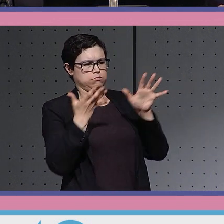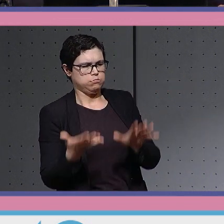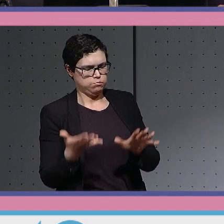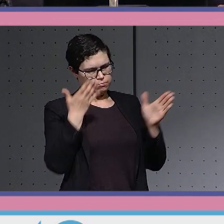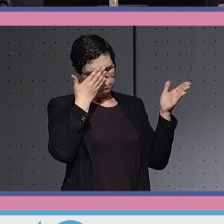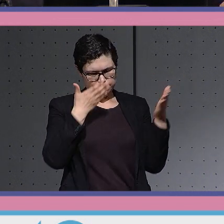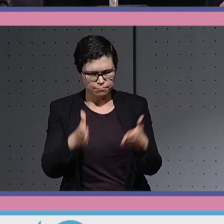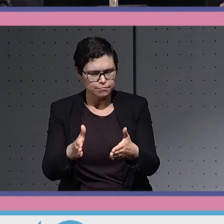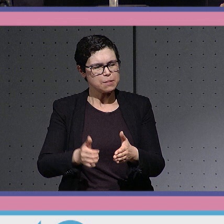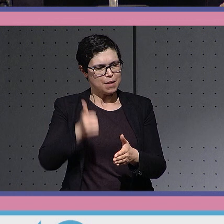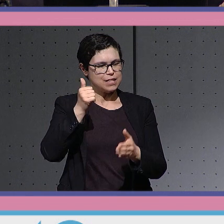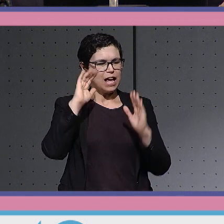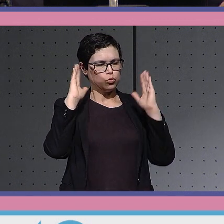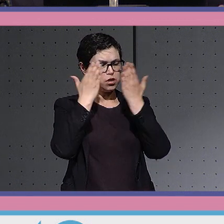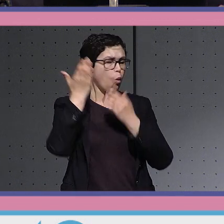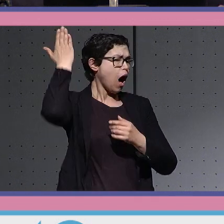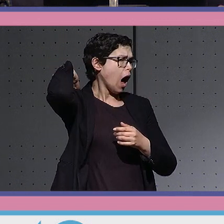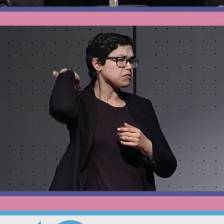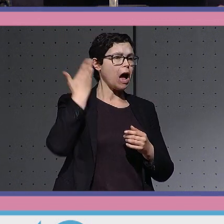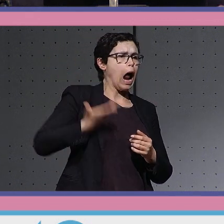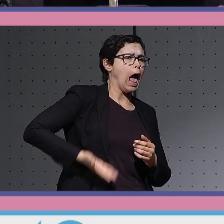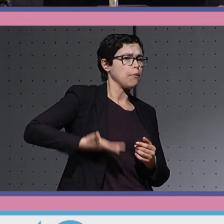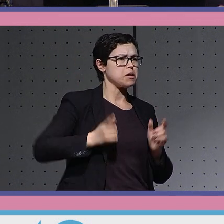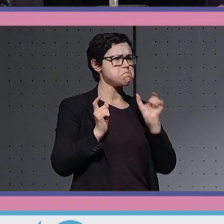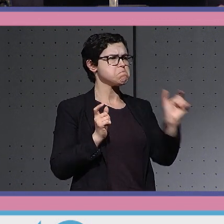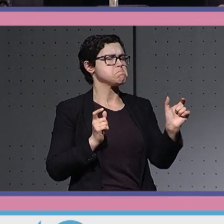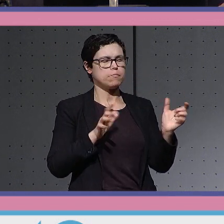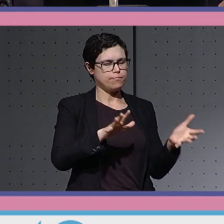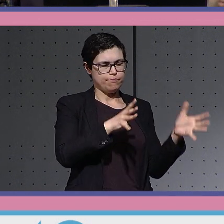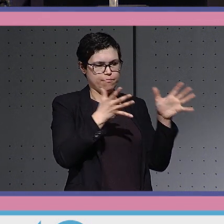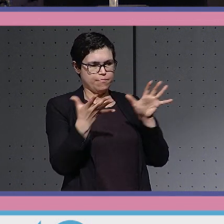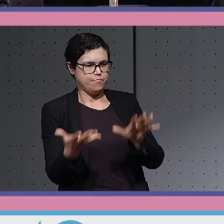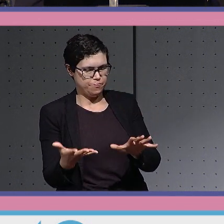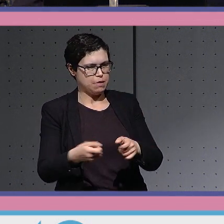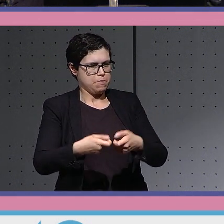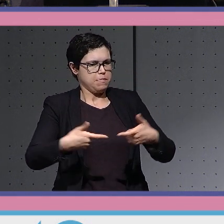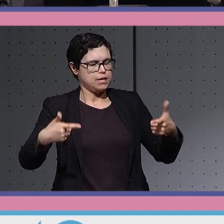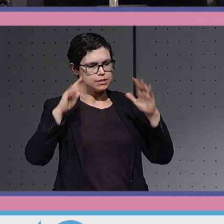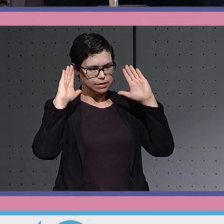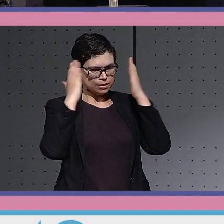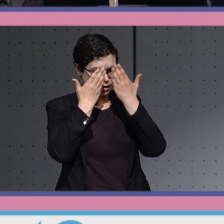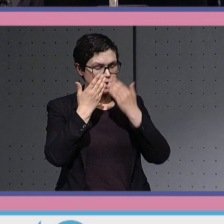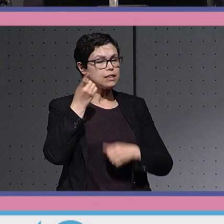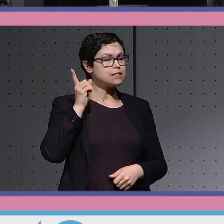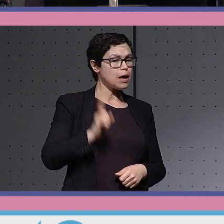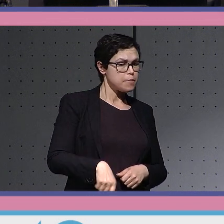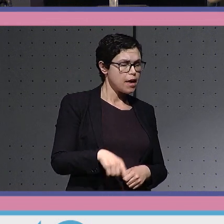de espectro de autismo, que ha aumentado mucho el diagnóstico de formas atenuadas y que también pueden existir cambios